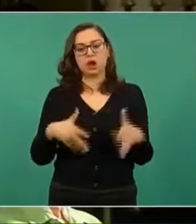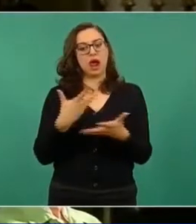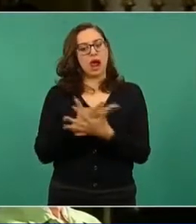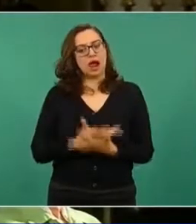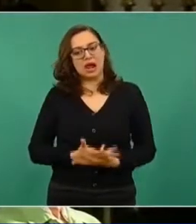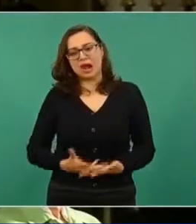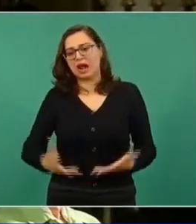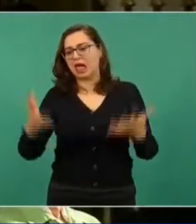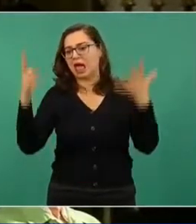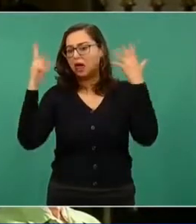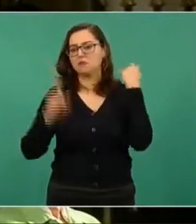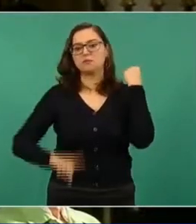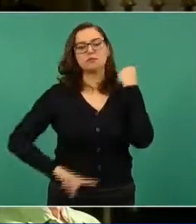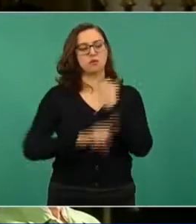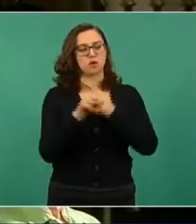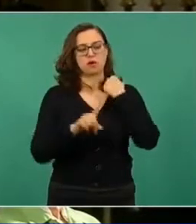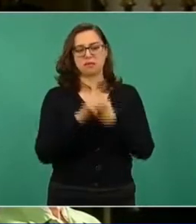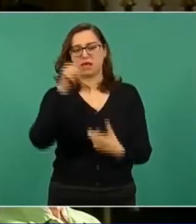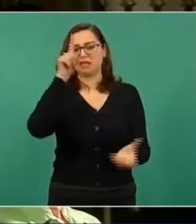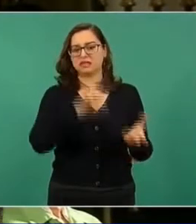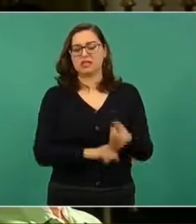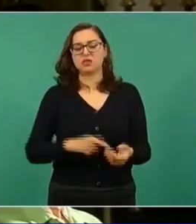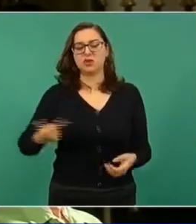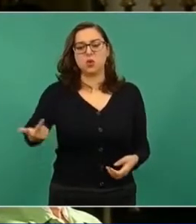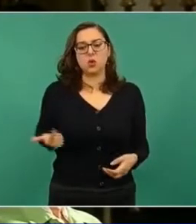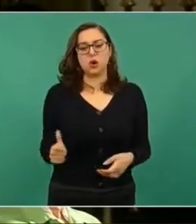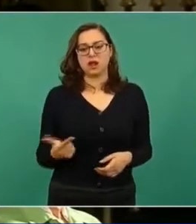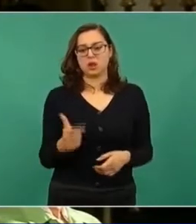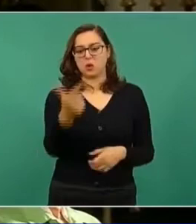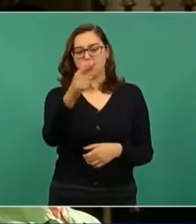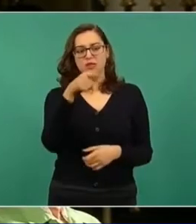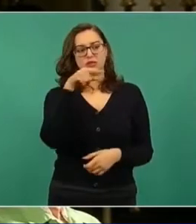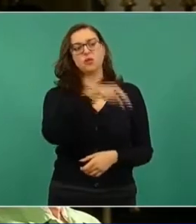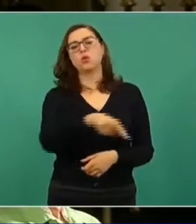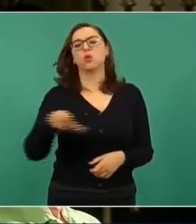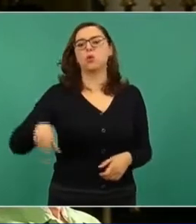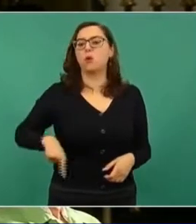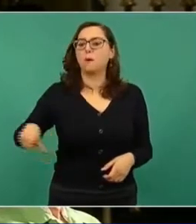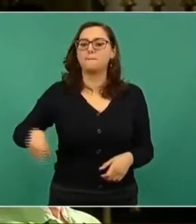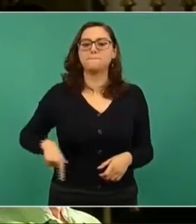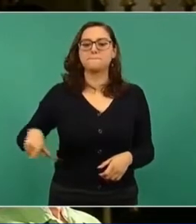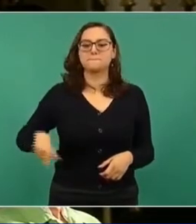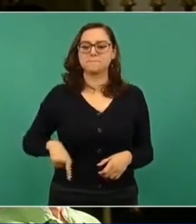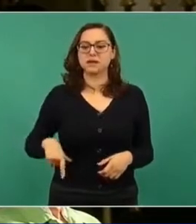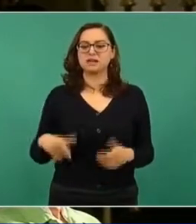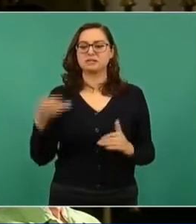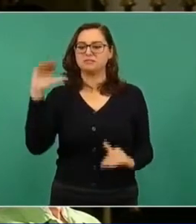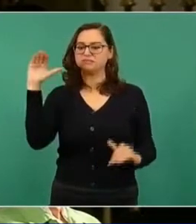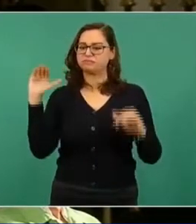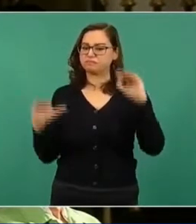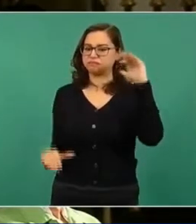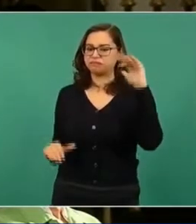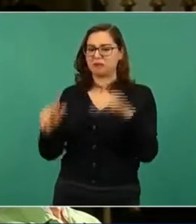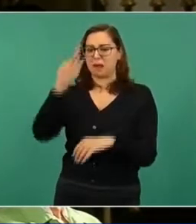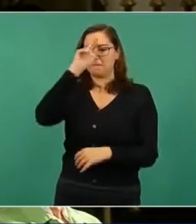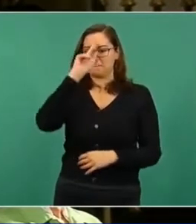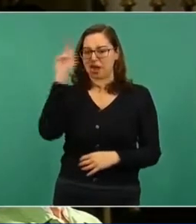exhibe la forma en que somos gobernados en Guanajuato y la mentalidad que apuesta todo a un crecimiento generador de desigualdad y de